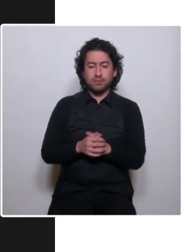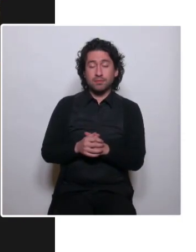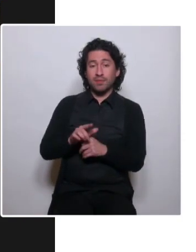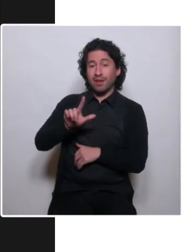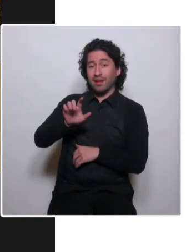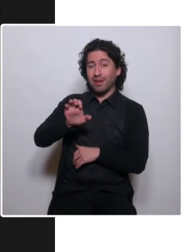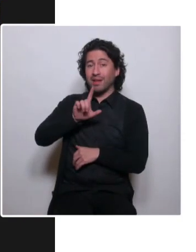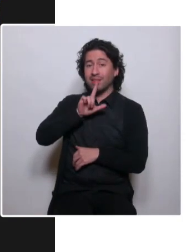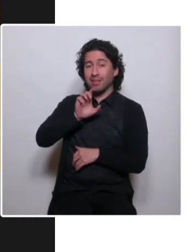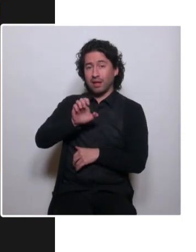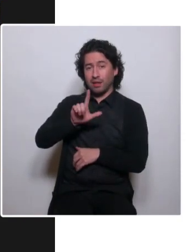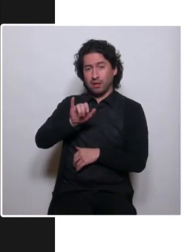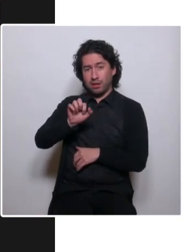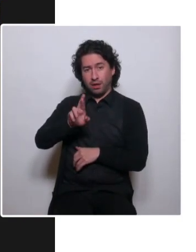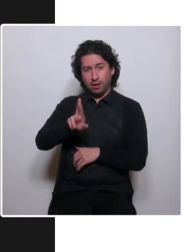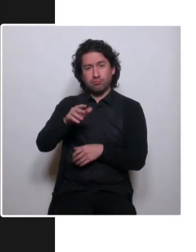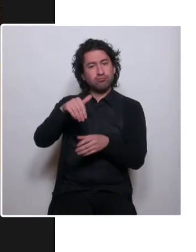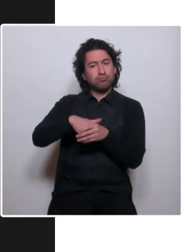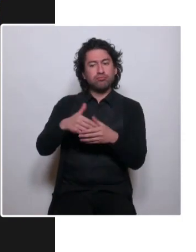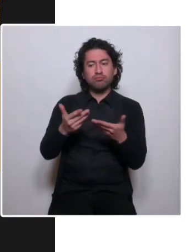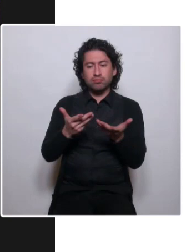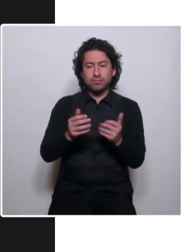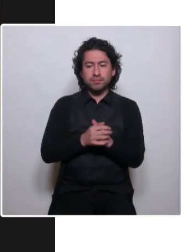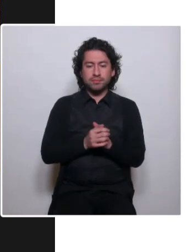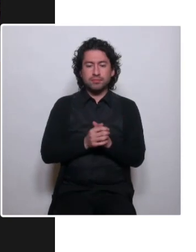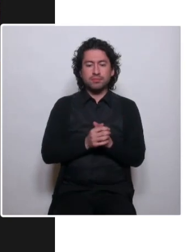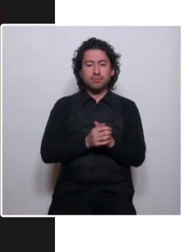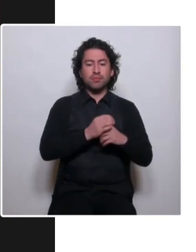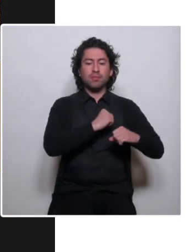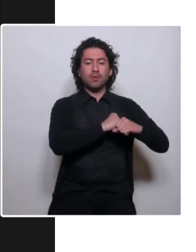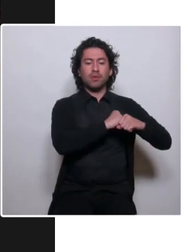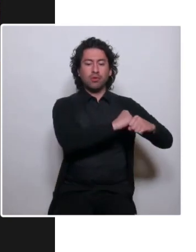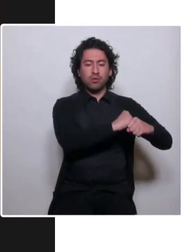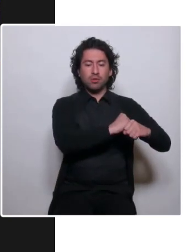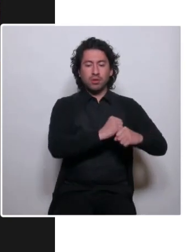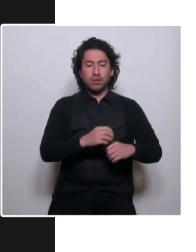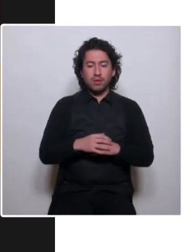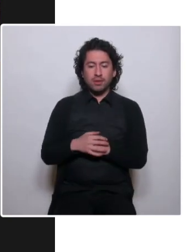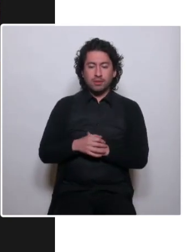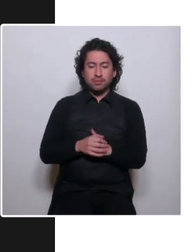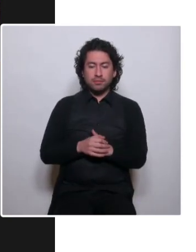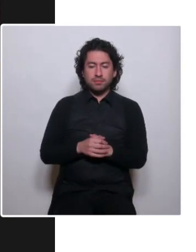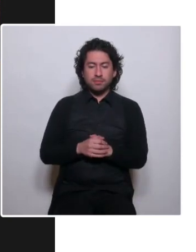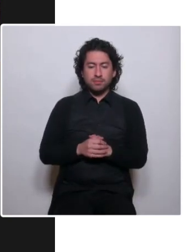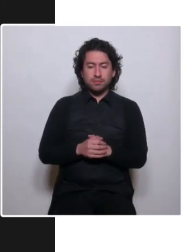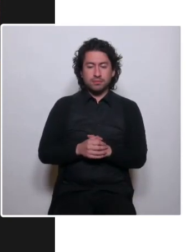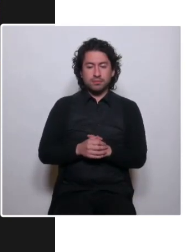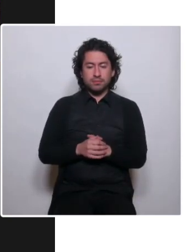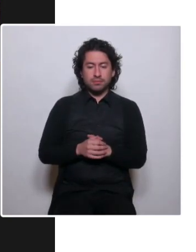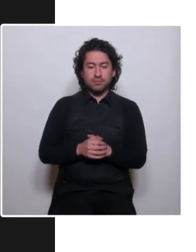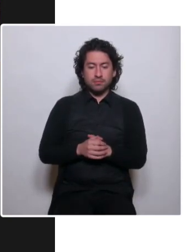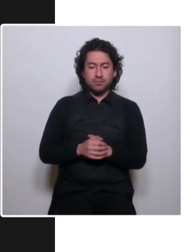Margarita Letelier, ¿cómo vota? En contra, señor secretario.